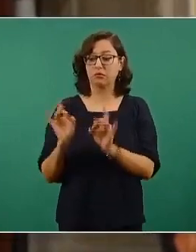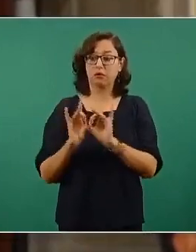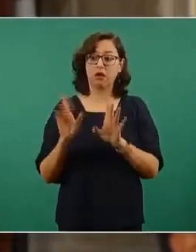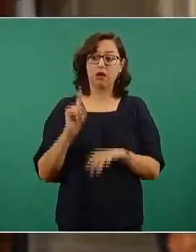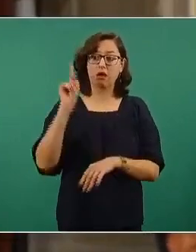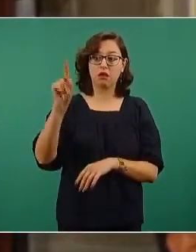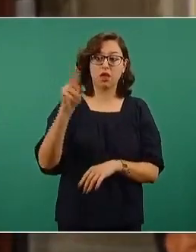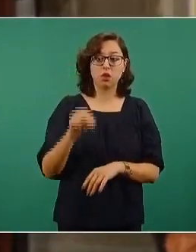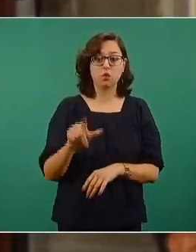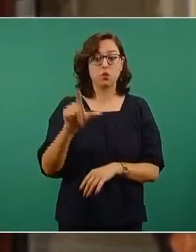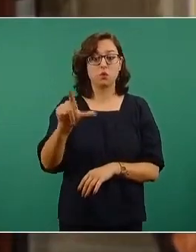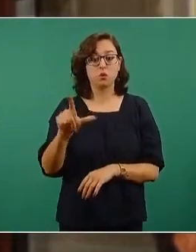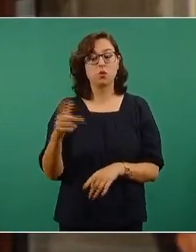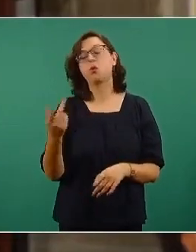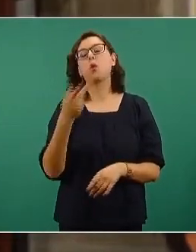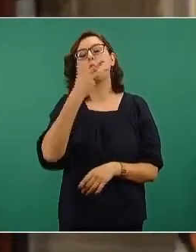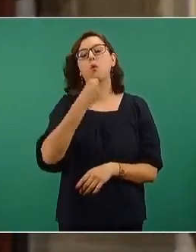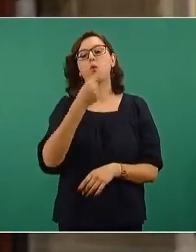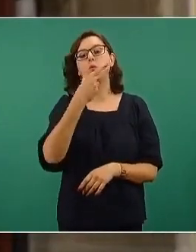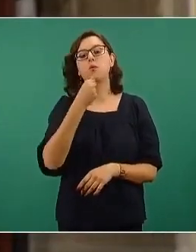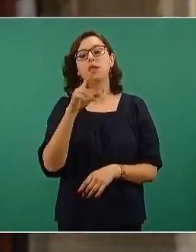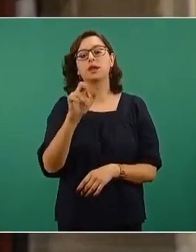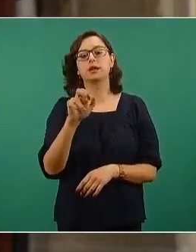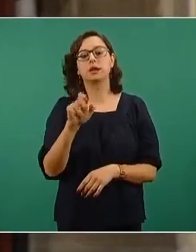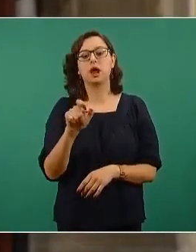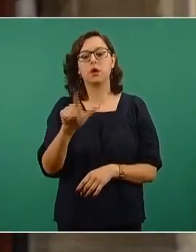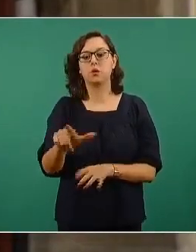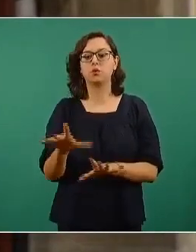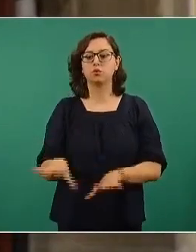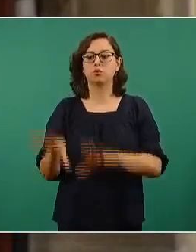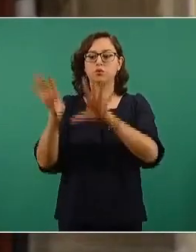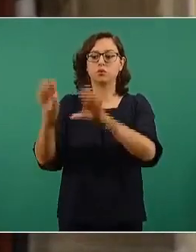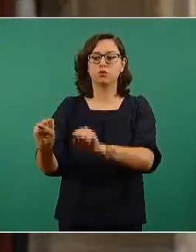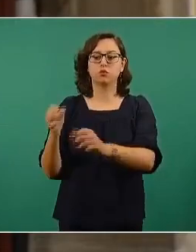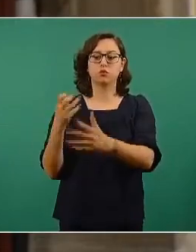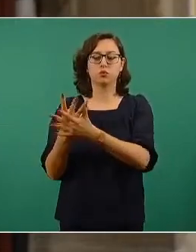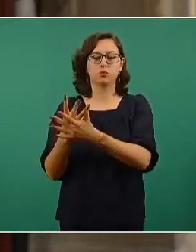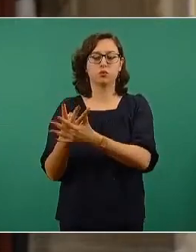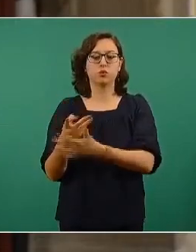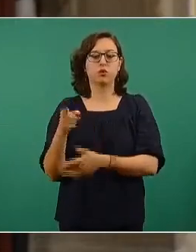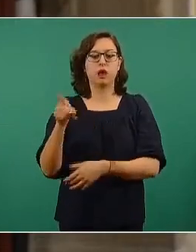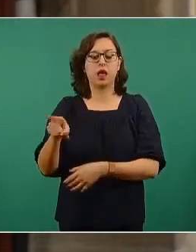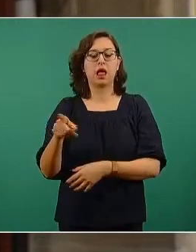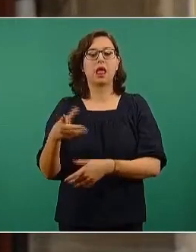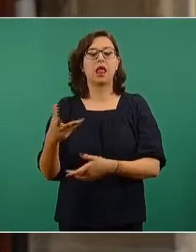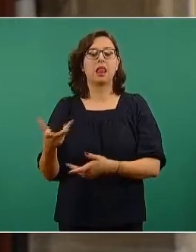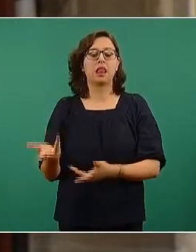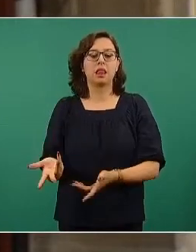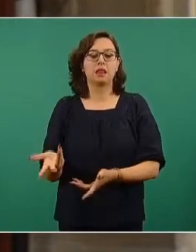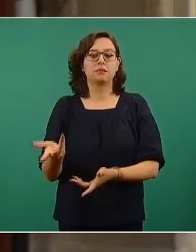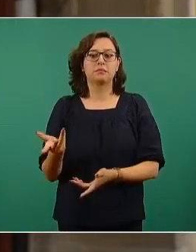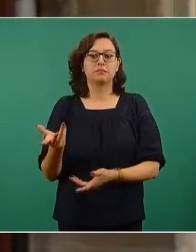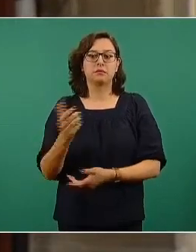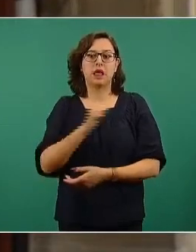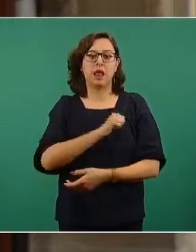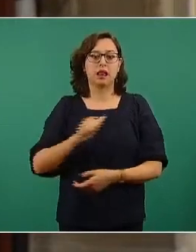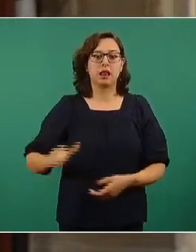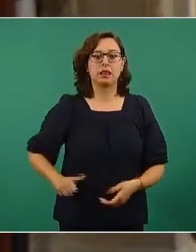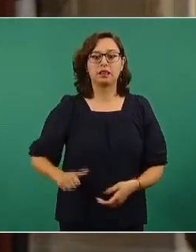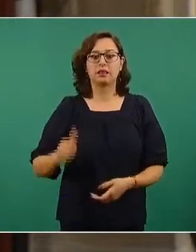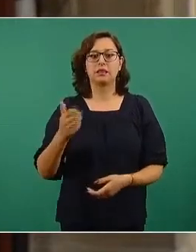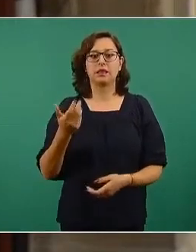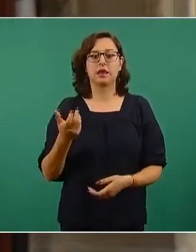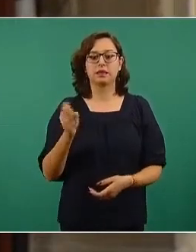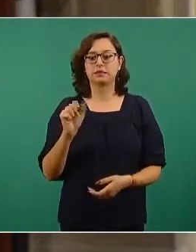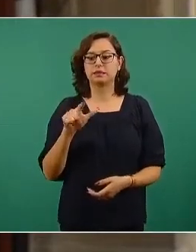León, la detención de Raúl Cantú de la Garza, candidato a la alcaldía de Salinas Victoria. Preguntarle qué información